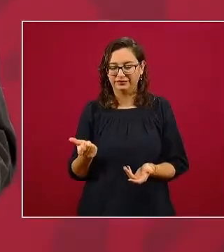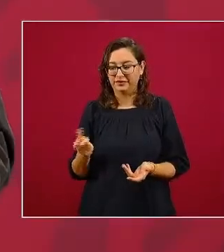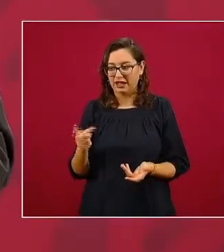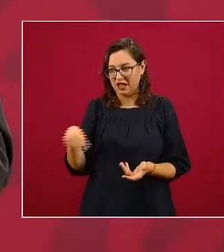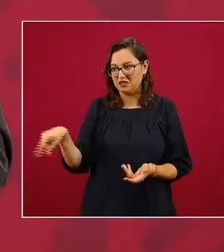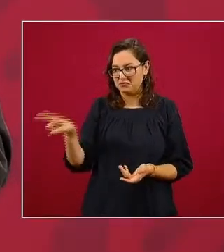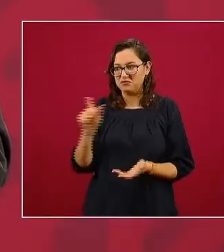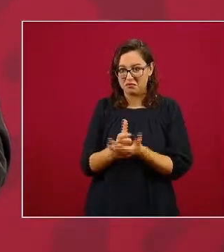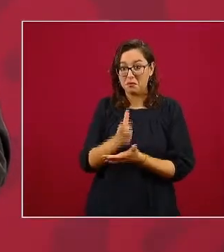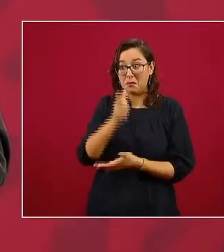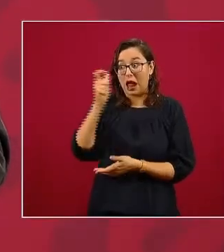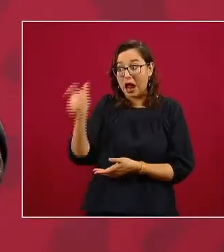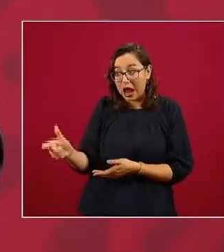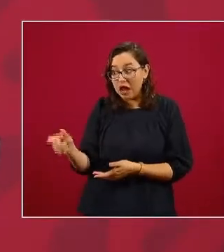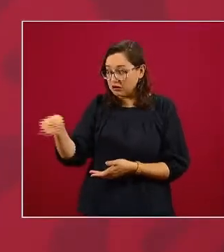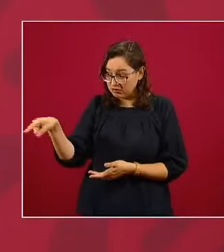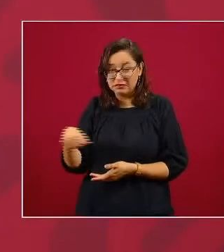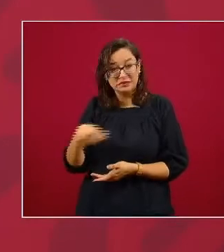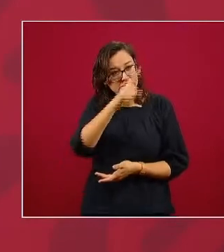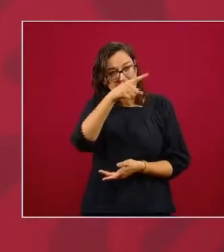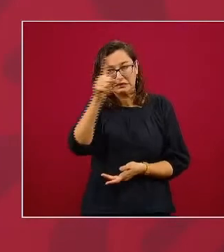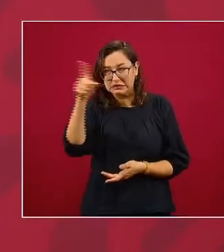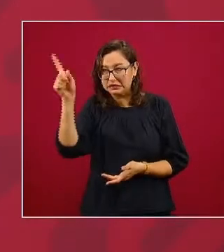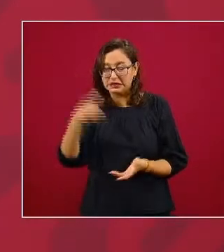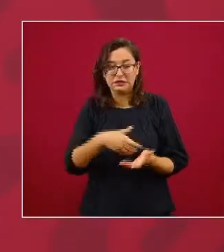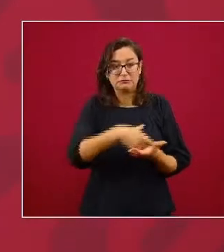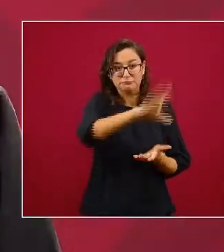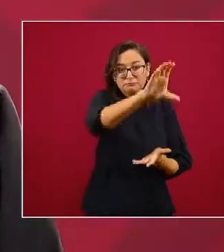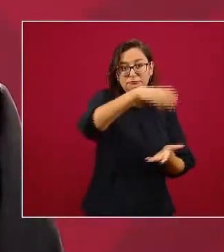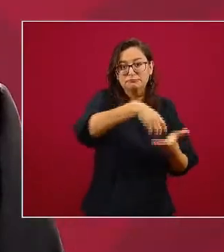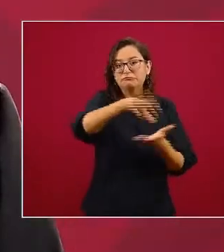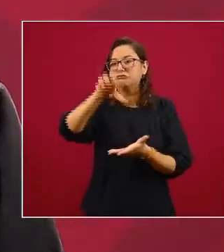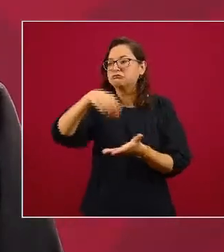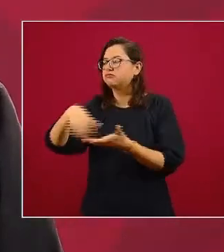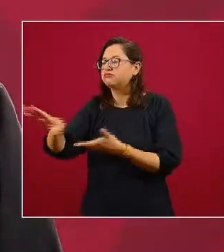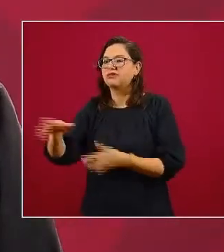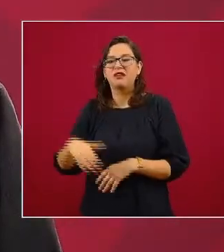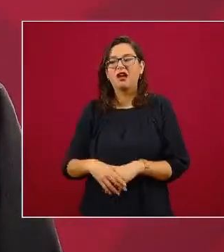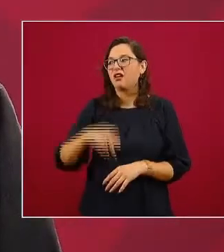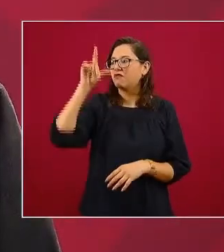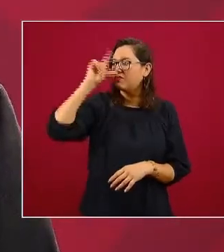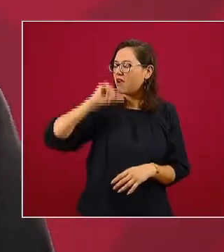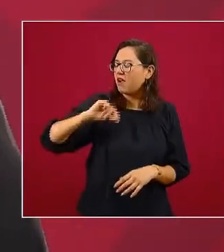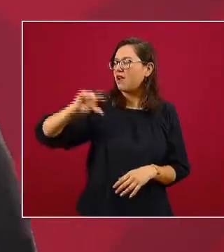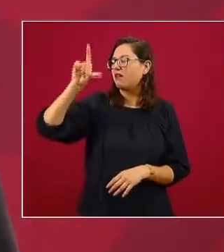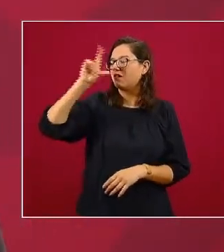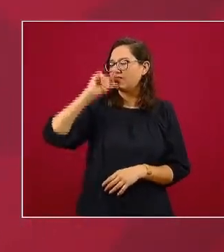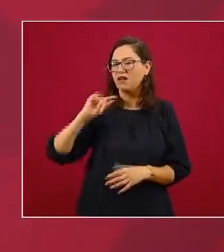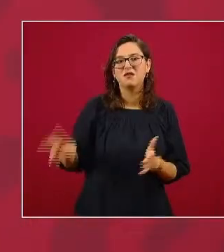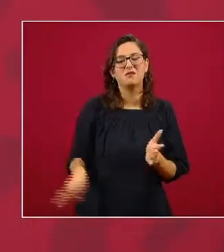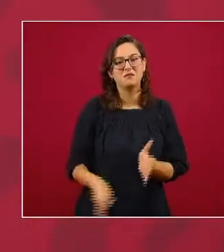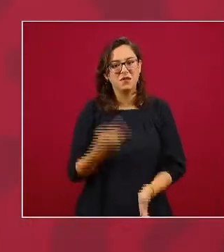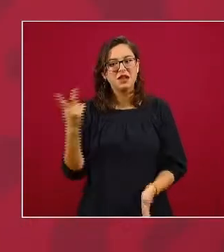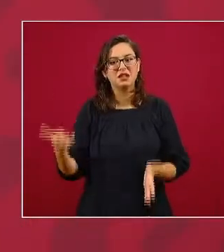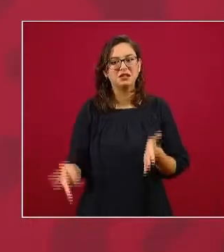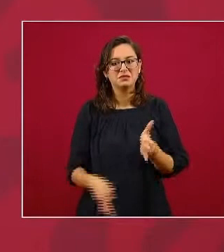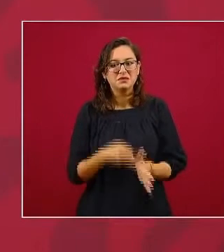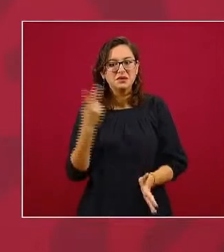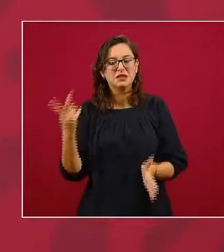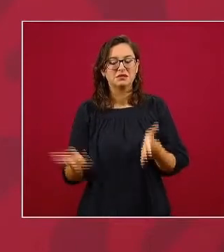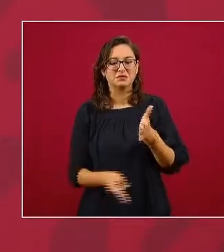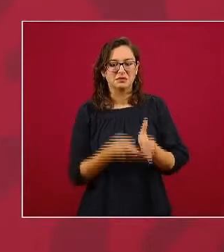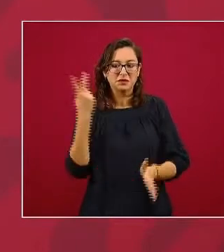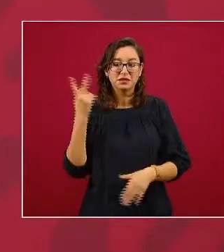Y era muy irregular todo el abasto. Entonces,